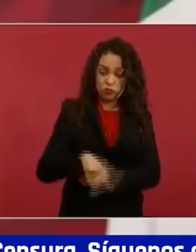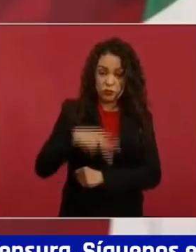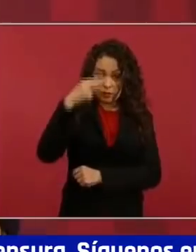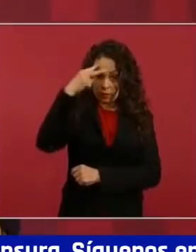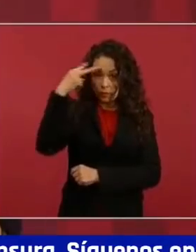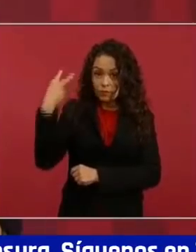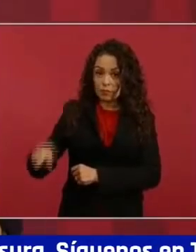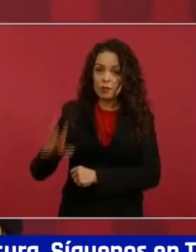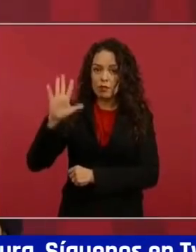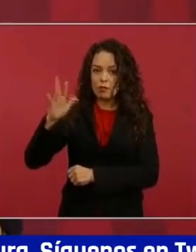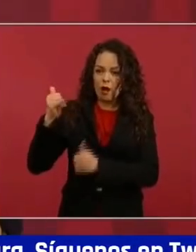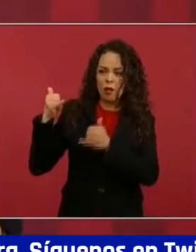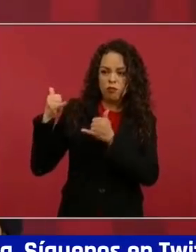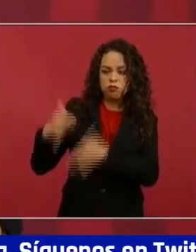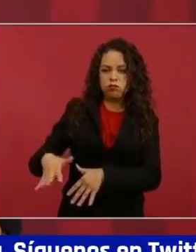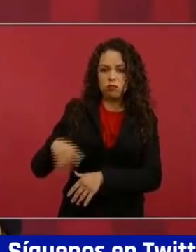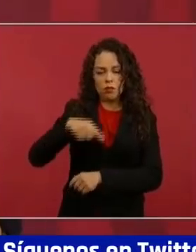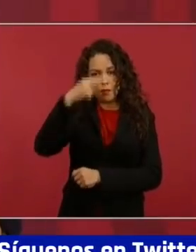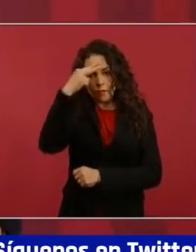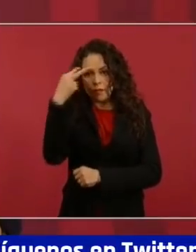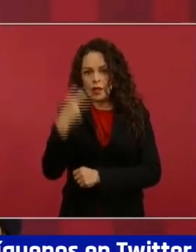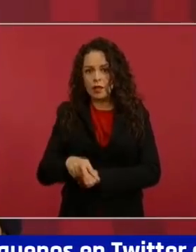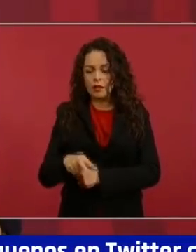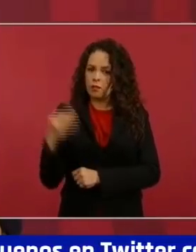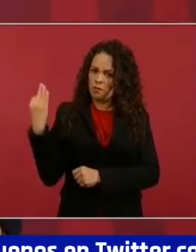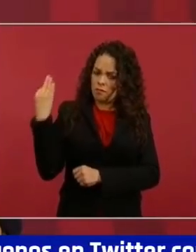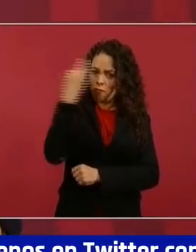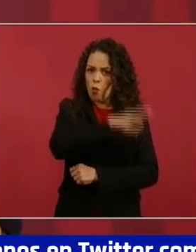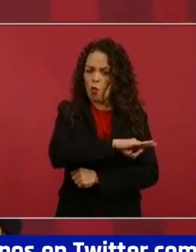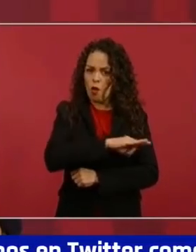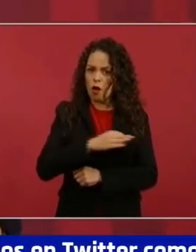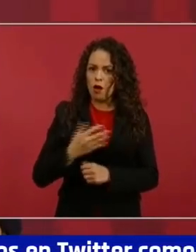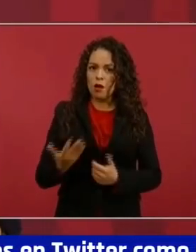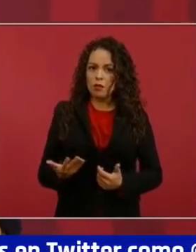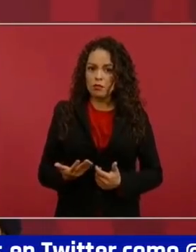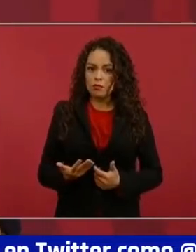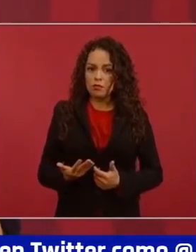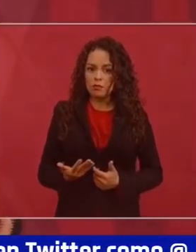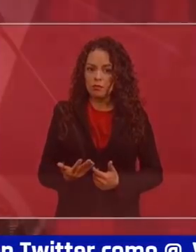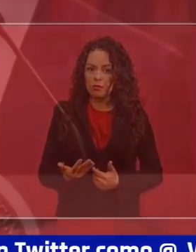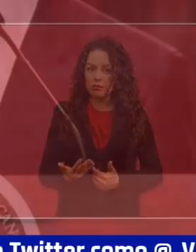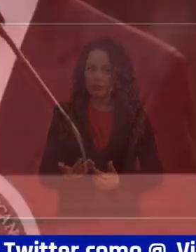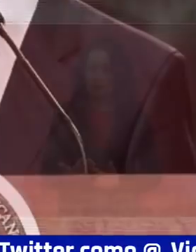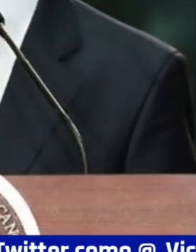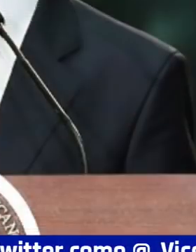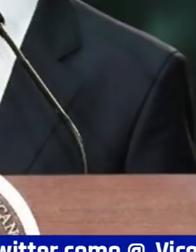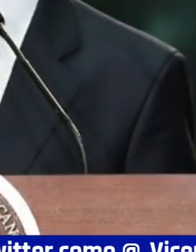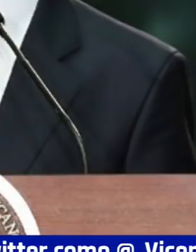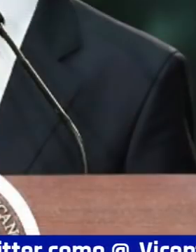los pendejos que participaron del lado de Peña Nieto en estas negociaciones,